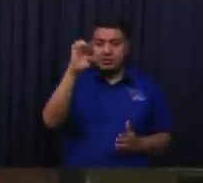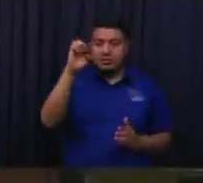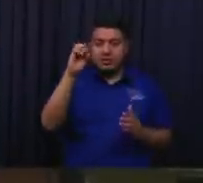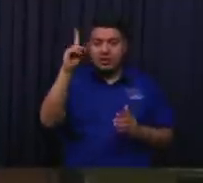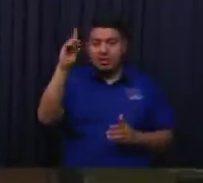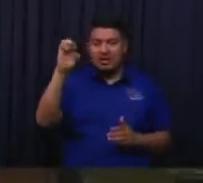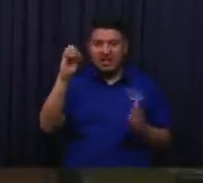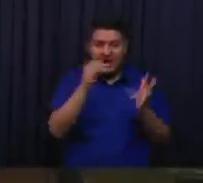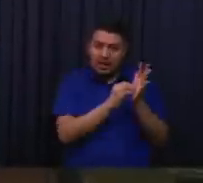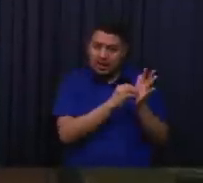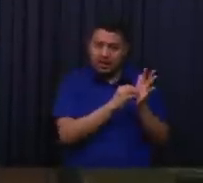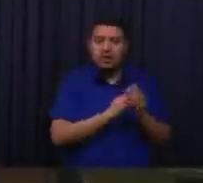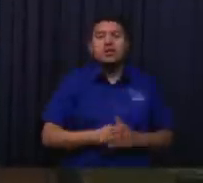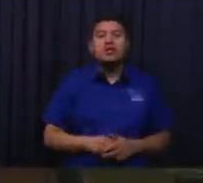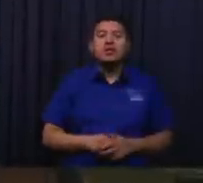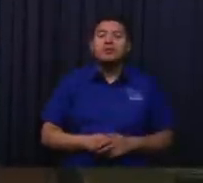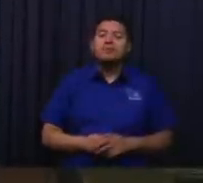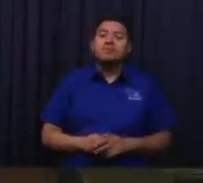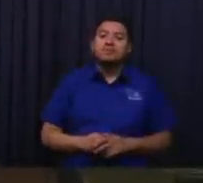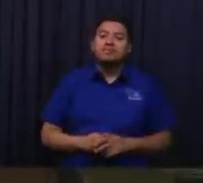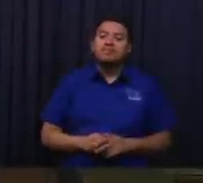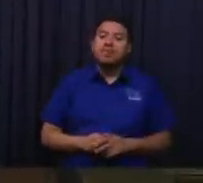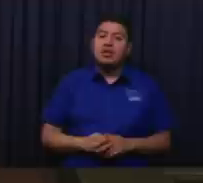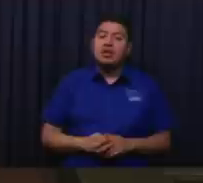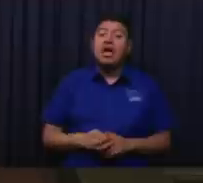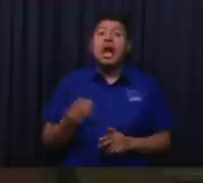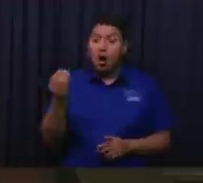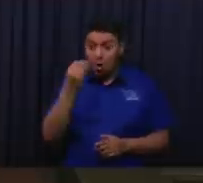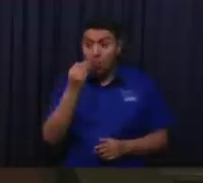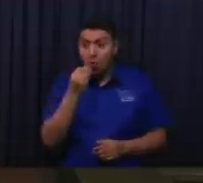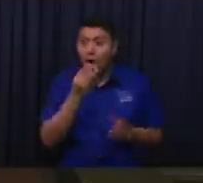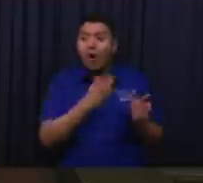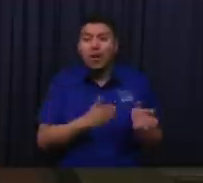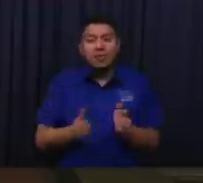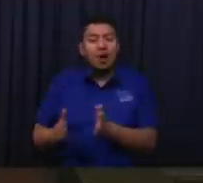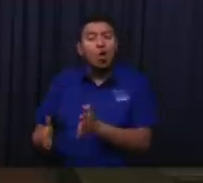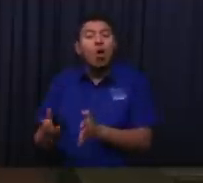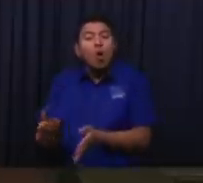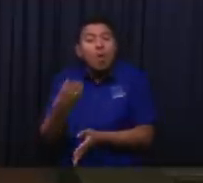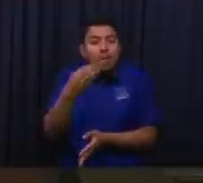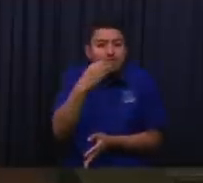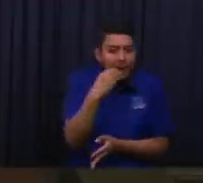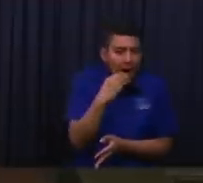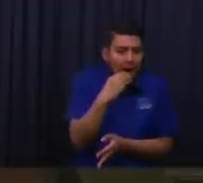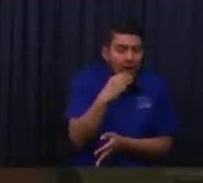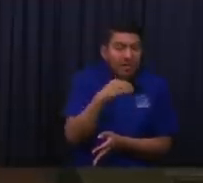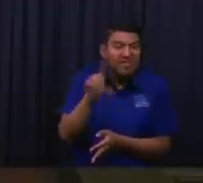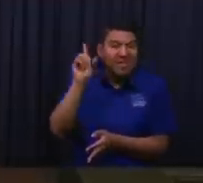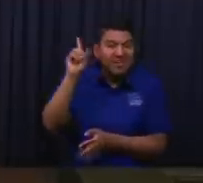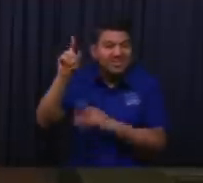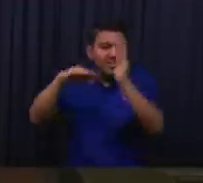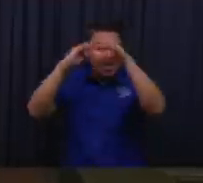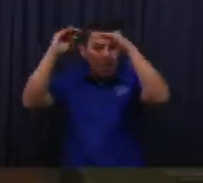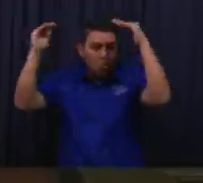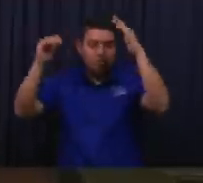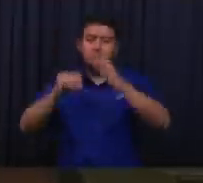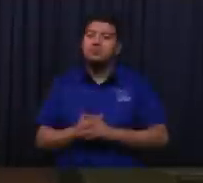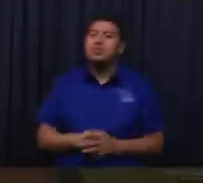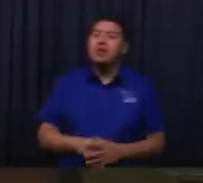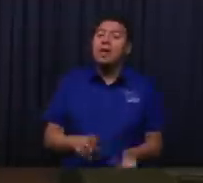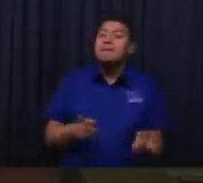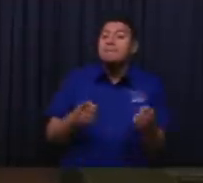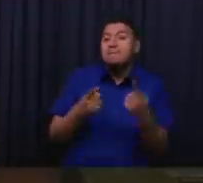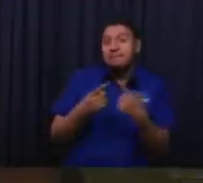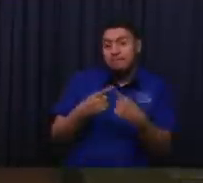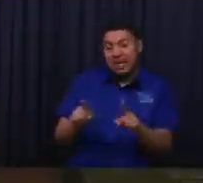ejemplo y platicamos del vino, es lo mismo. El vino del cual estamos hablando es un vino